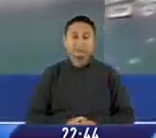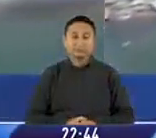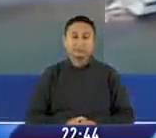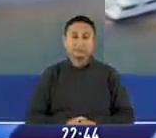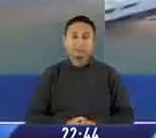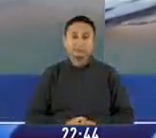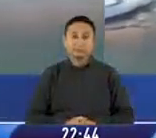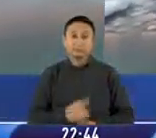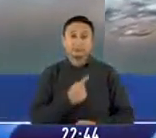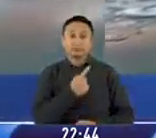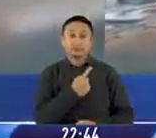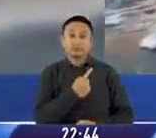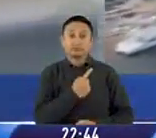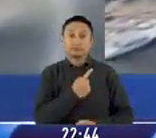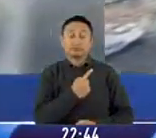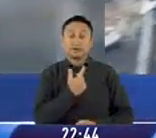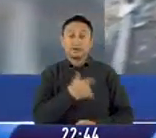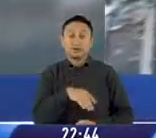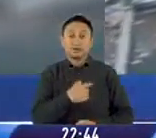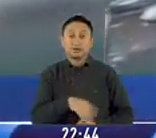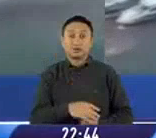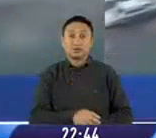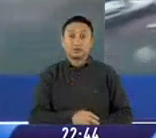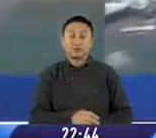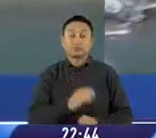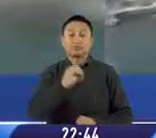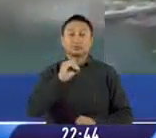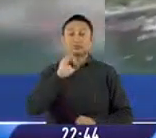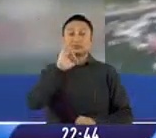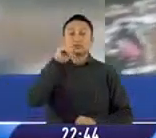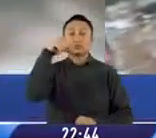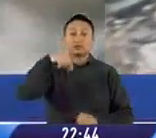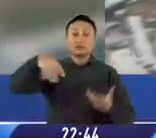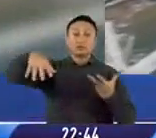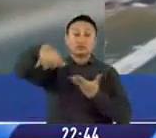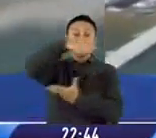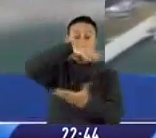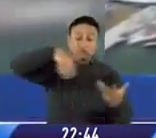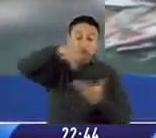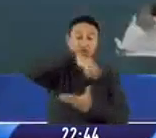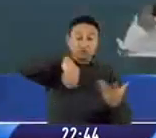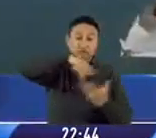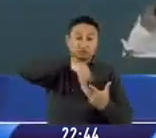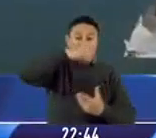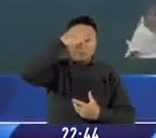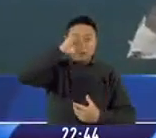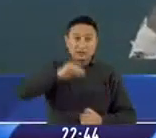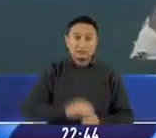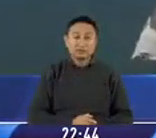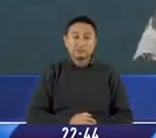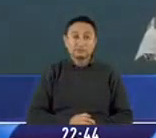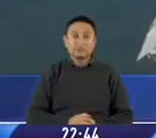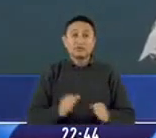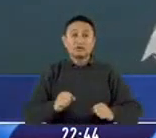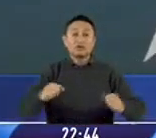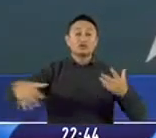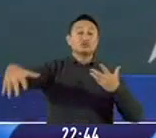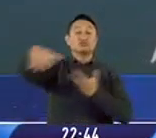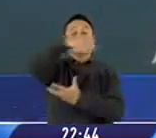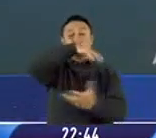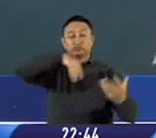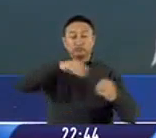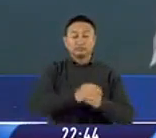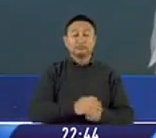Estas son las imágenes desgarradoras que dejó el huracán Otis durante su llegada a Acapulco, en México. Los fuertes vientos de hasta